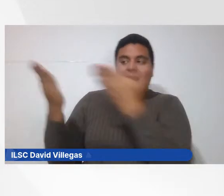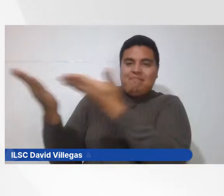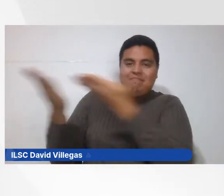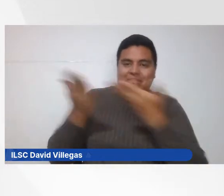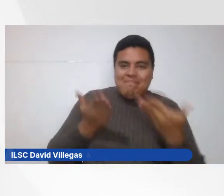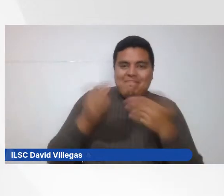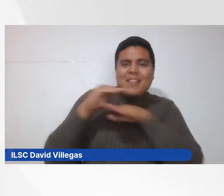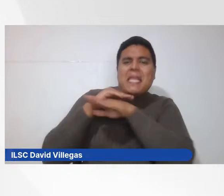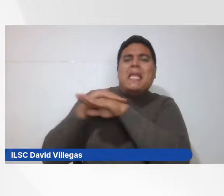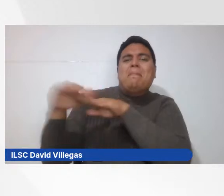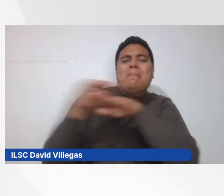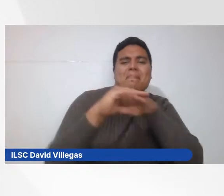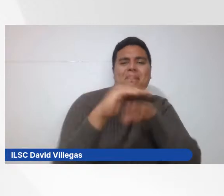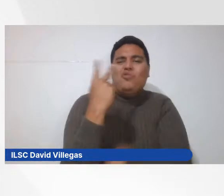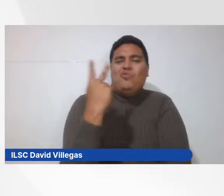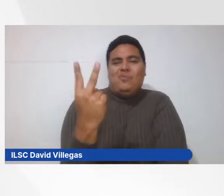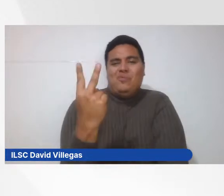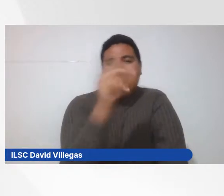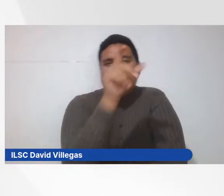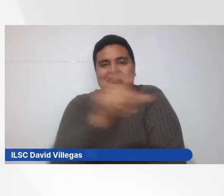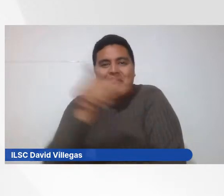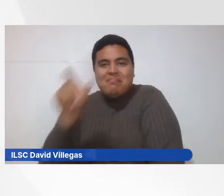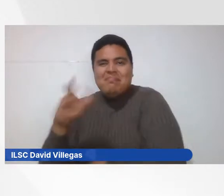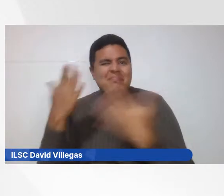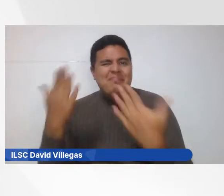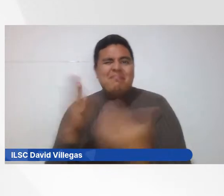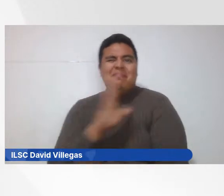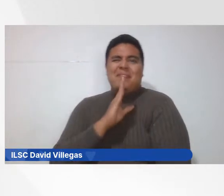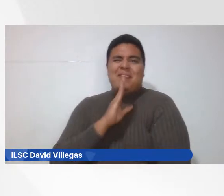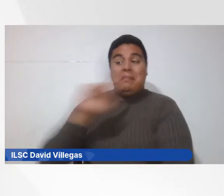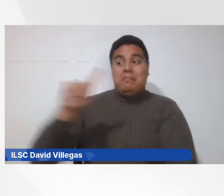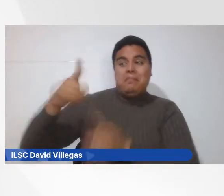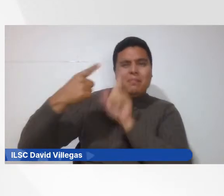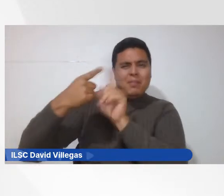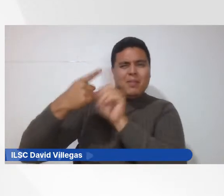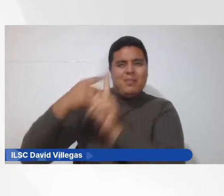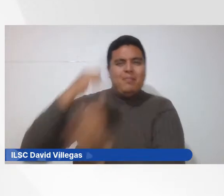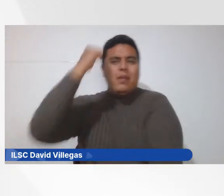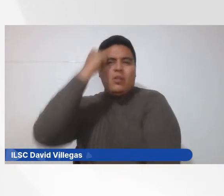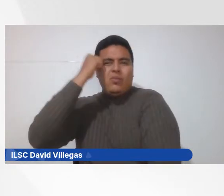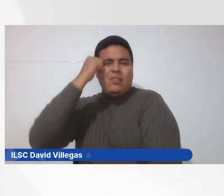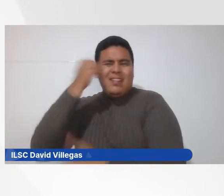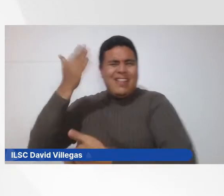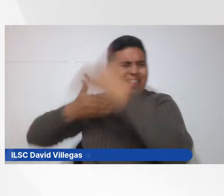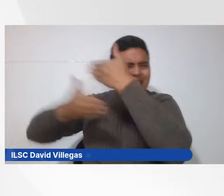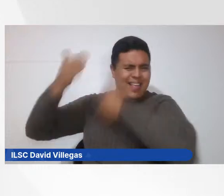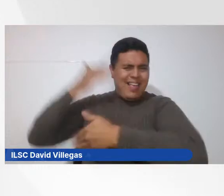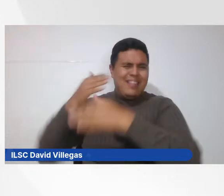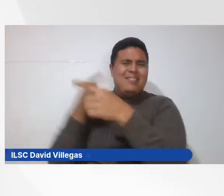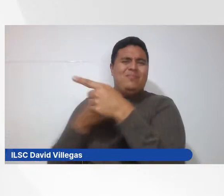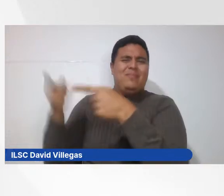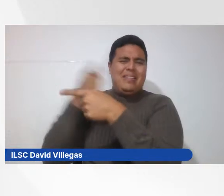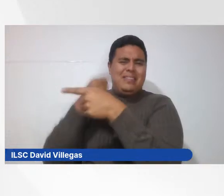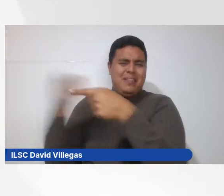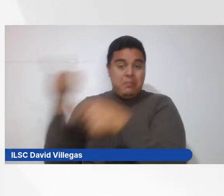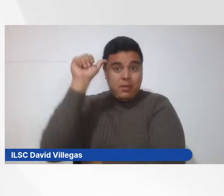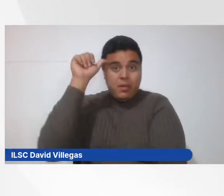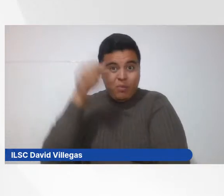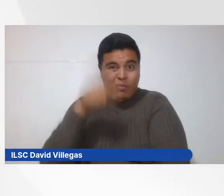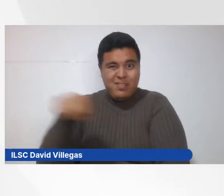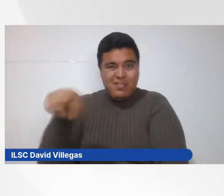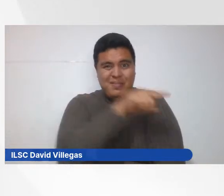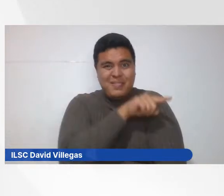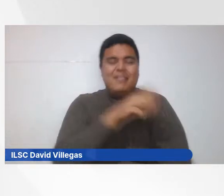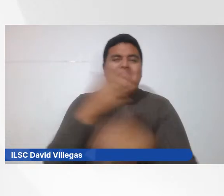por supuesto, de una docente que tuvimos la semana anterior. No sé si ustedes recuerdan en la parte final de nuestro programa también que estuvimos haciendo